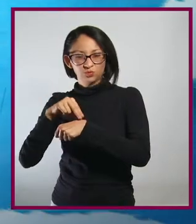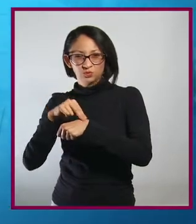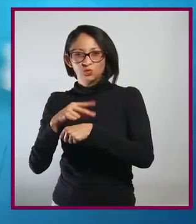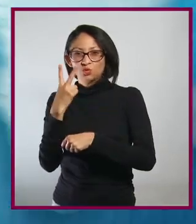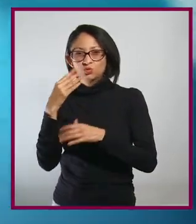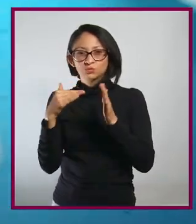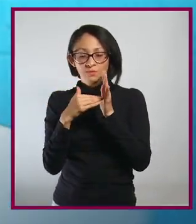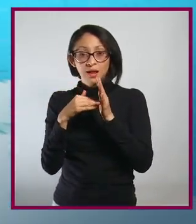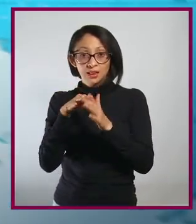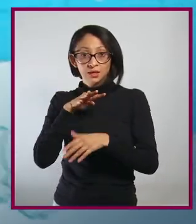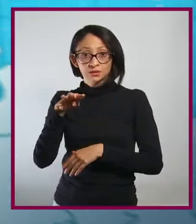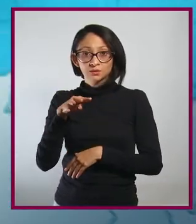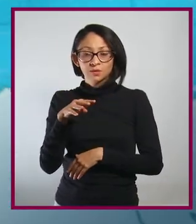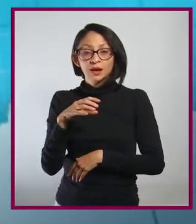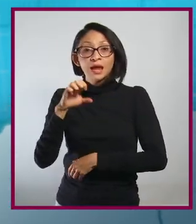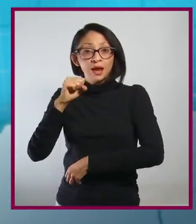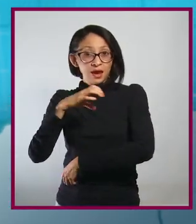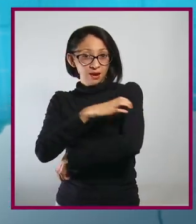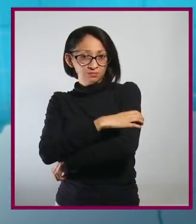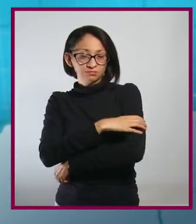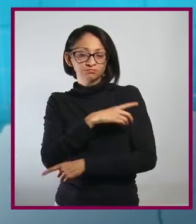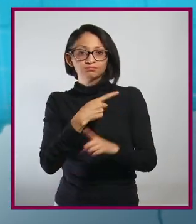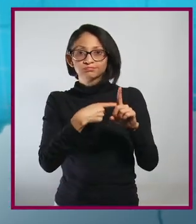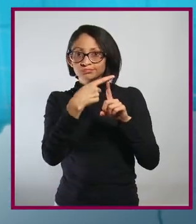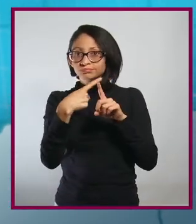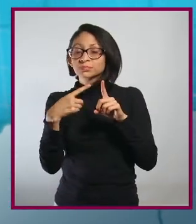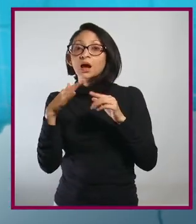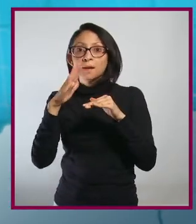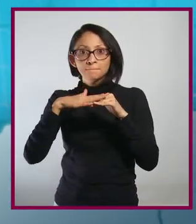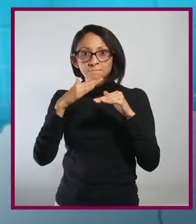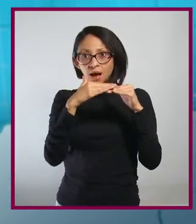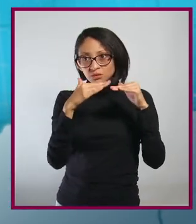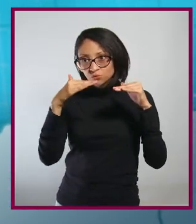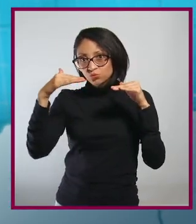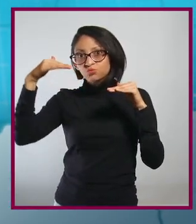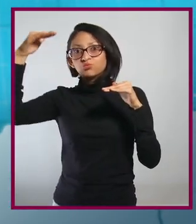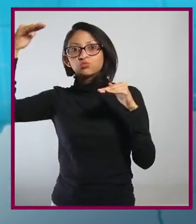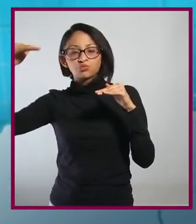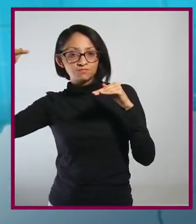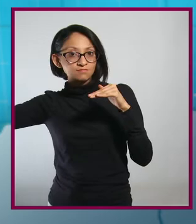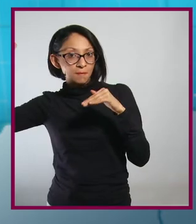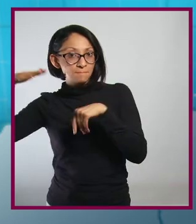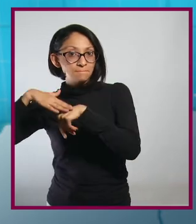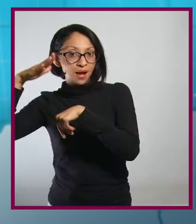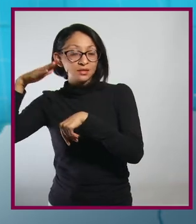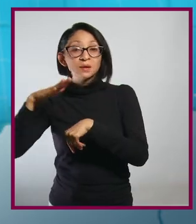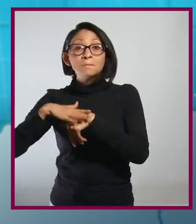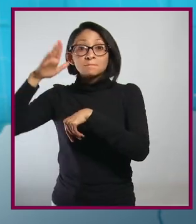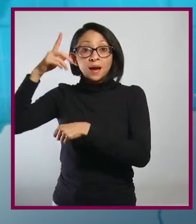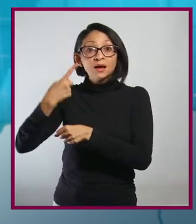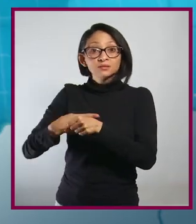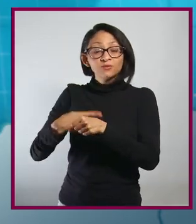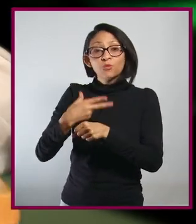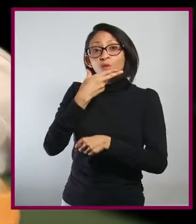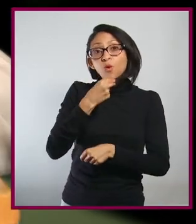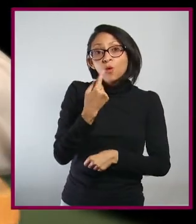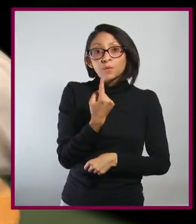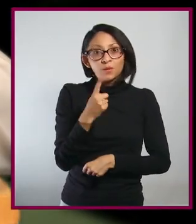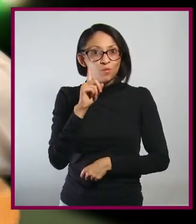salud del 2019, la prevalencia de hipertensión en México aumentó y los hombres la padecen más que las